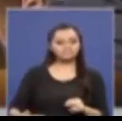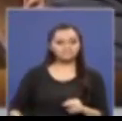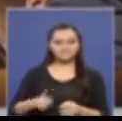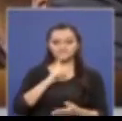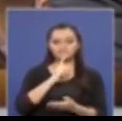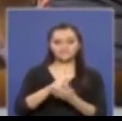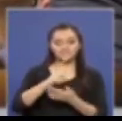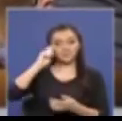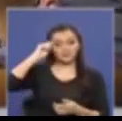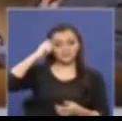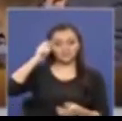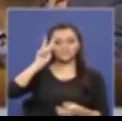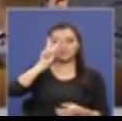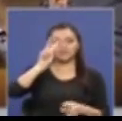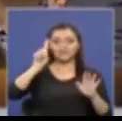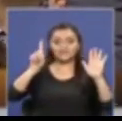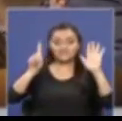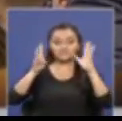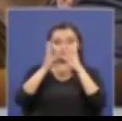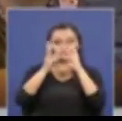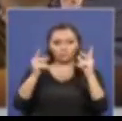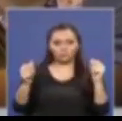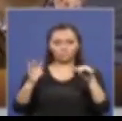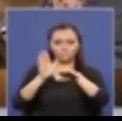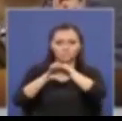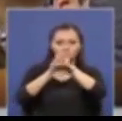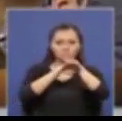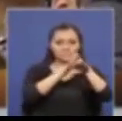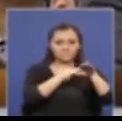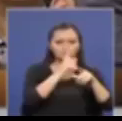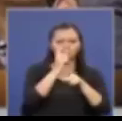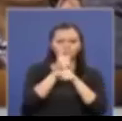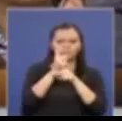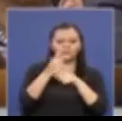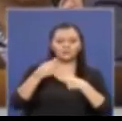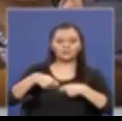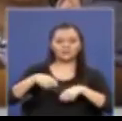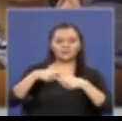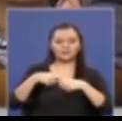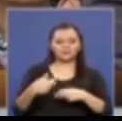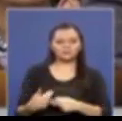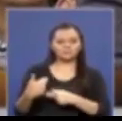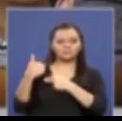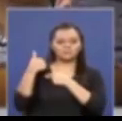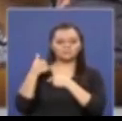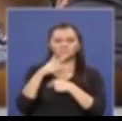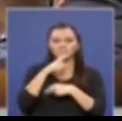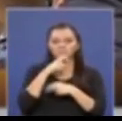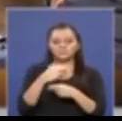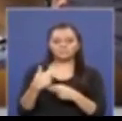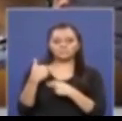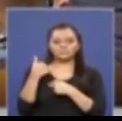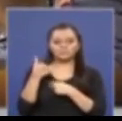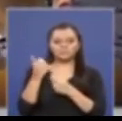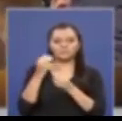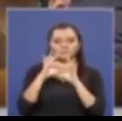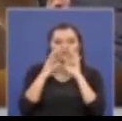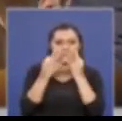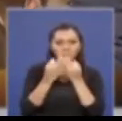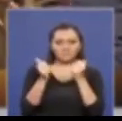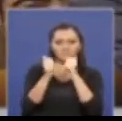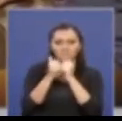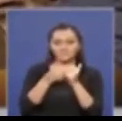estos 26 casos que han sido resueltos justamente a partir de los talleres que venimos realizando con los familiares y con